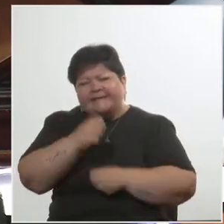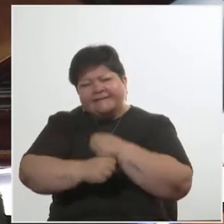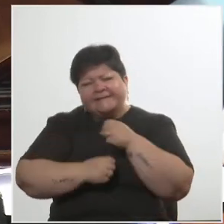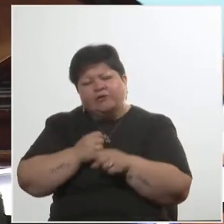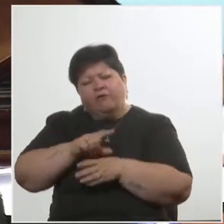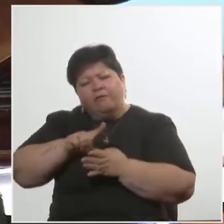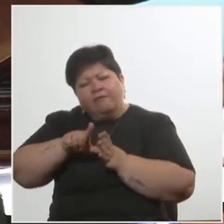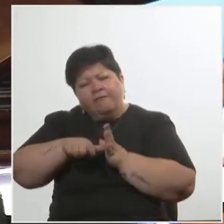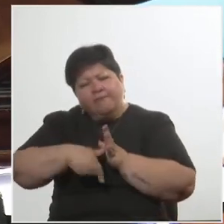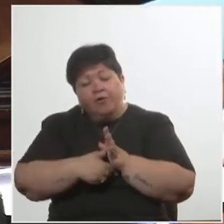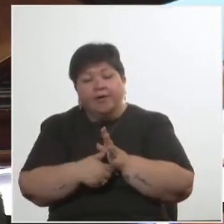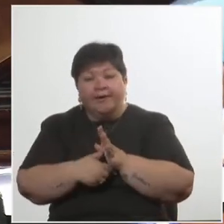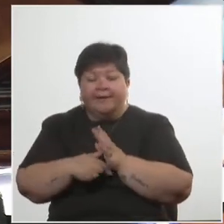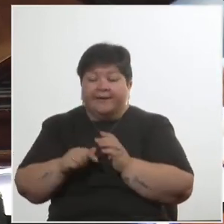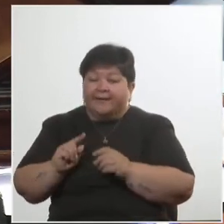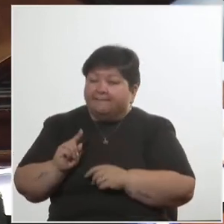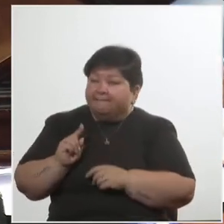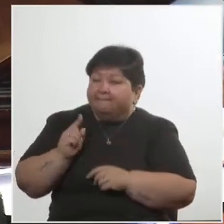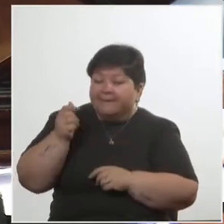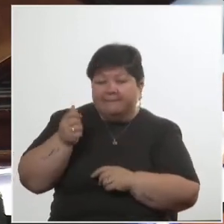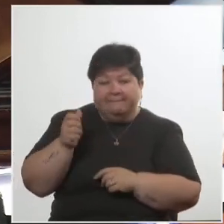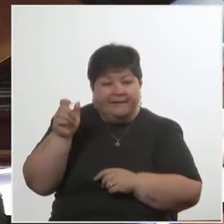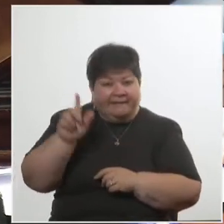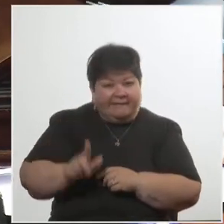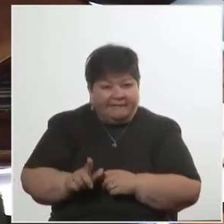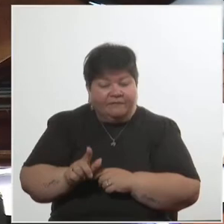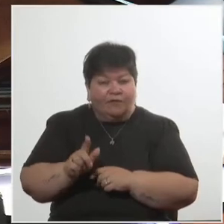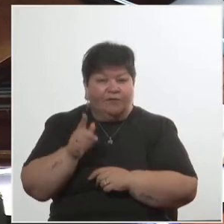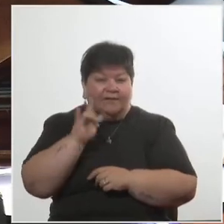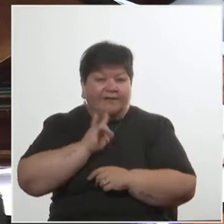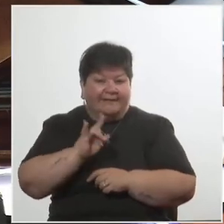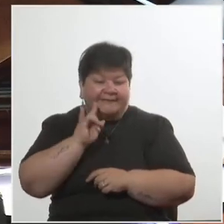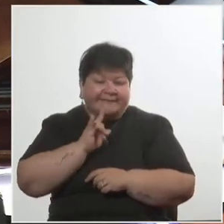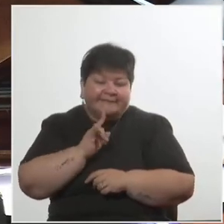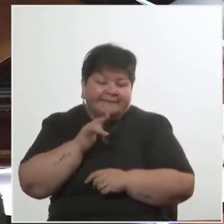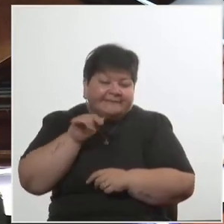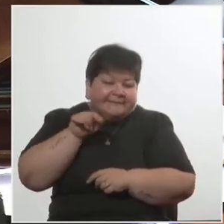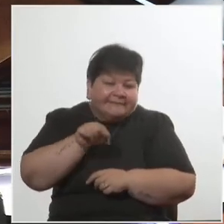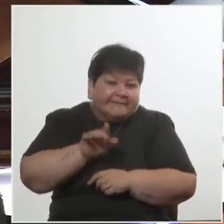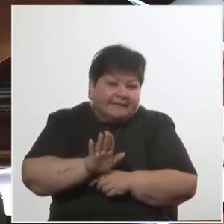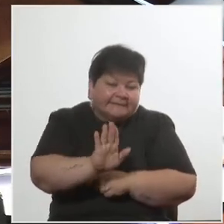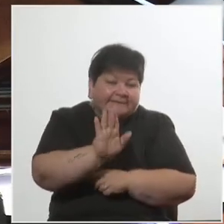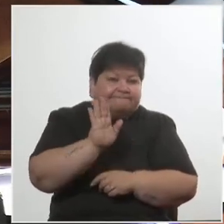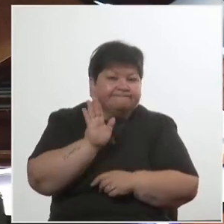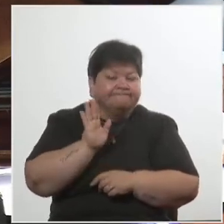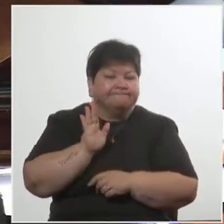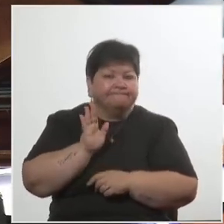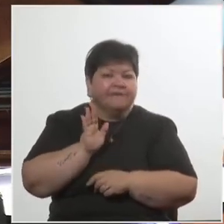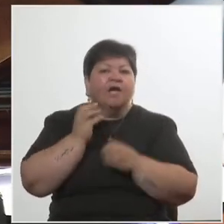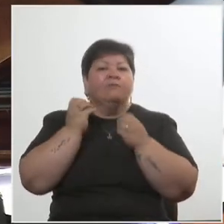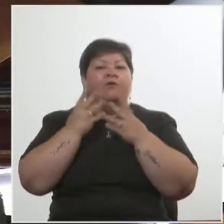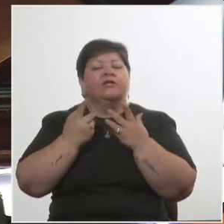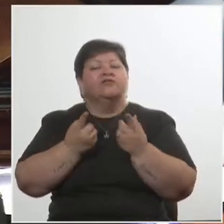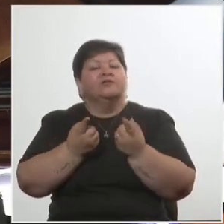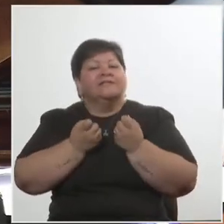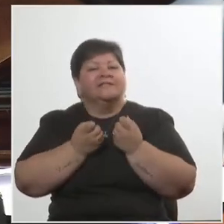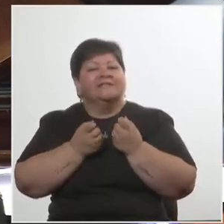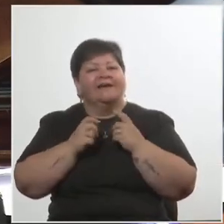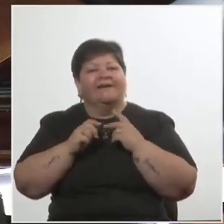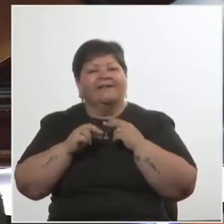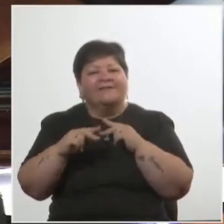presidente esa es la realidad del campo uruguayo y por eso tenemos que darle estabilidad